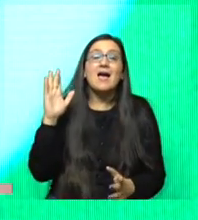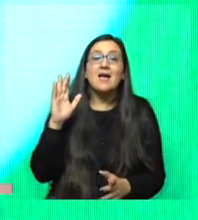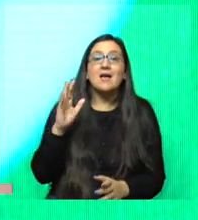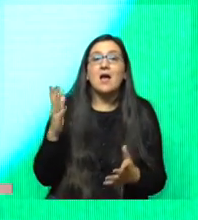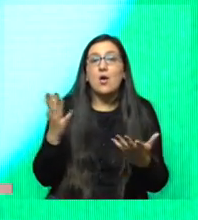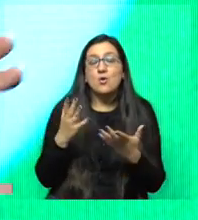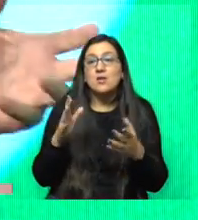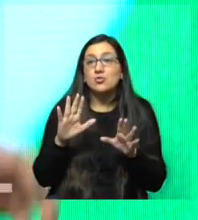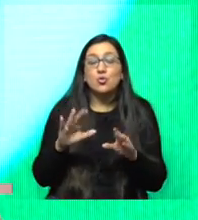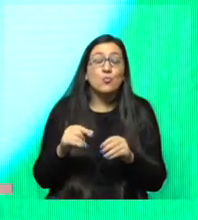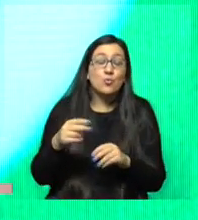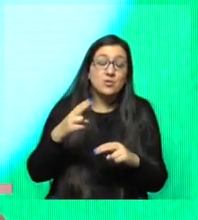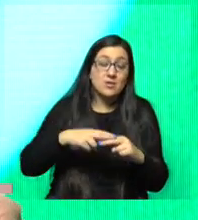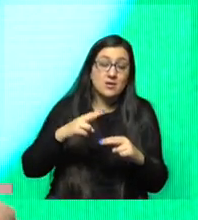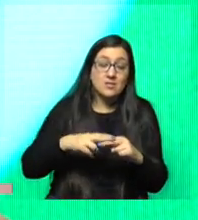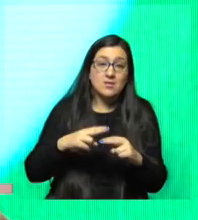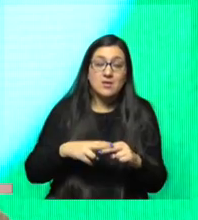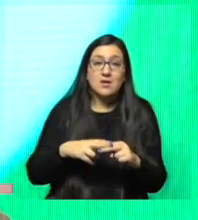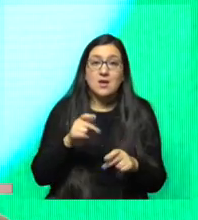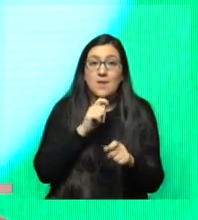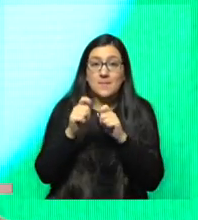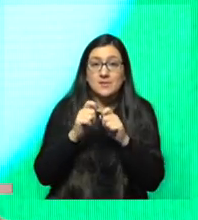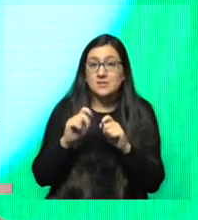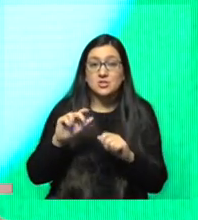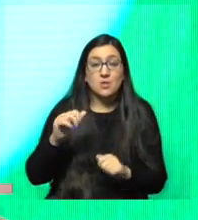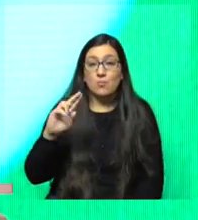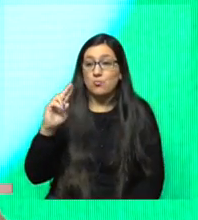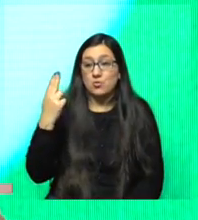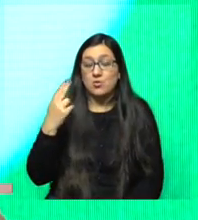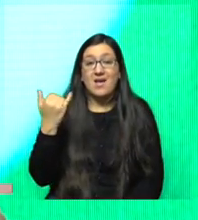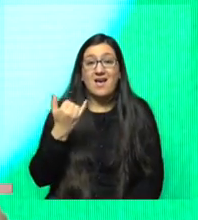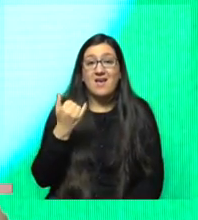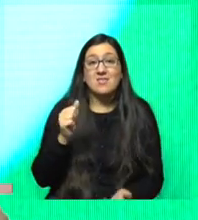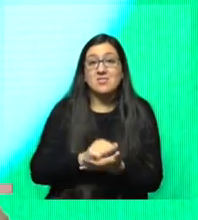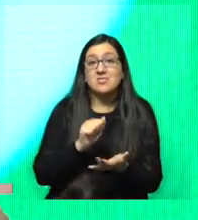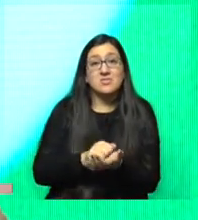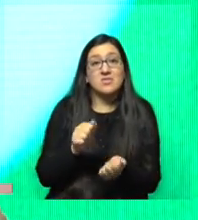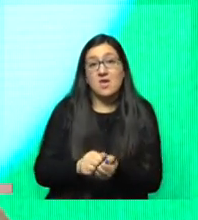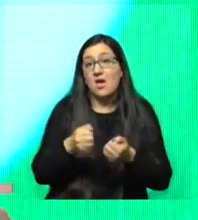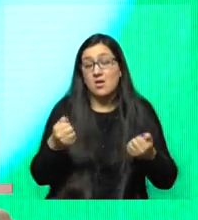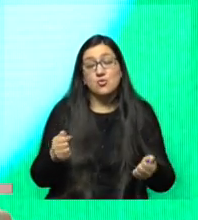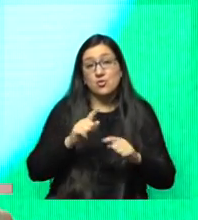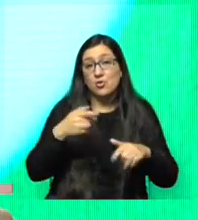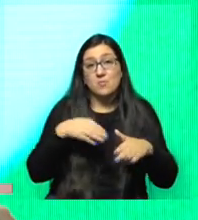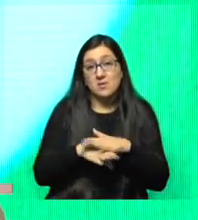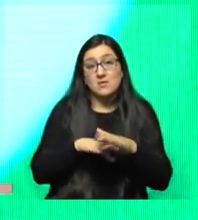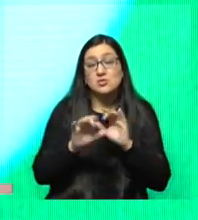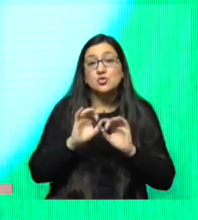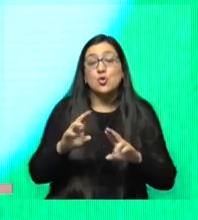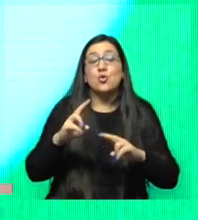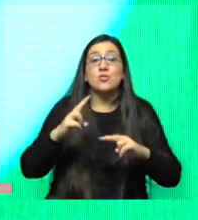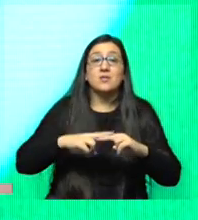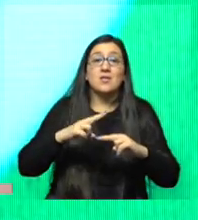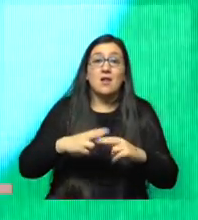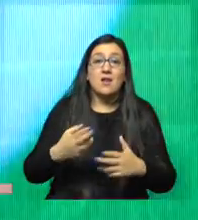enteramos en internet, uh-huh, y los medios de prensa ya murieron. De hecho, hay diarios que no imprimen. No imprimen y van solo a lo digital. ¿Cómo es esto? O sea, lo que pasa